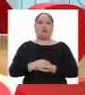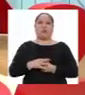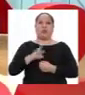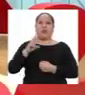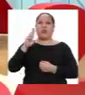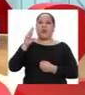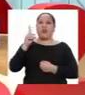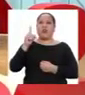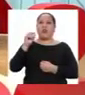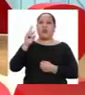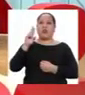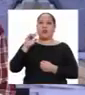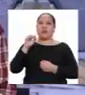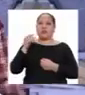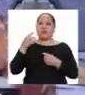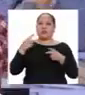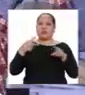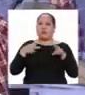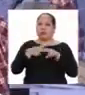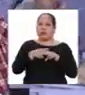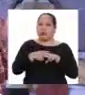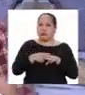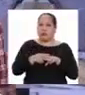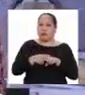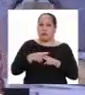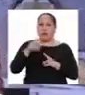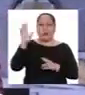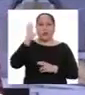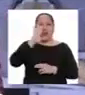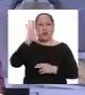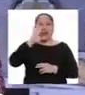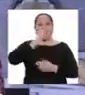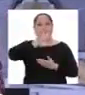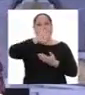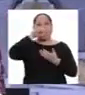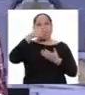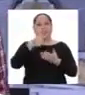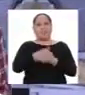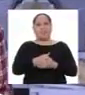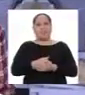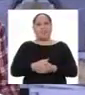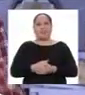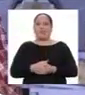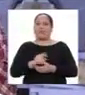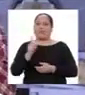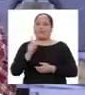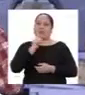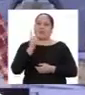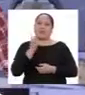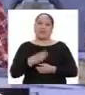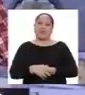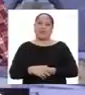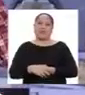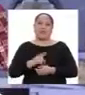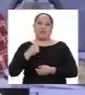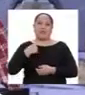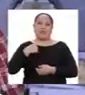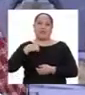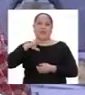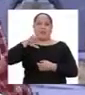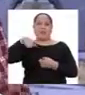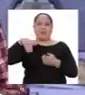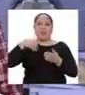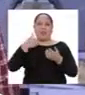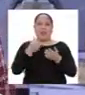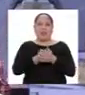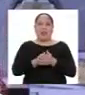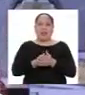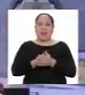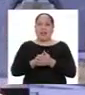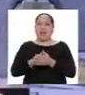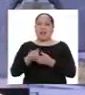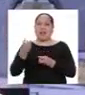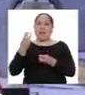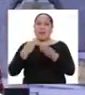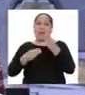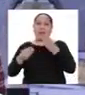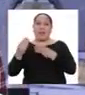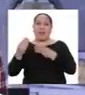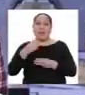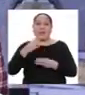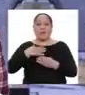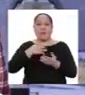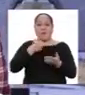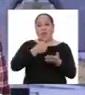Rodri, ¿te interrumpimos? Hola a todas y todos. Para nada. Acabo de llegar del mercado de hacer